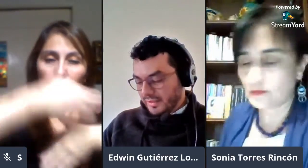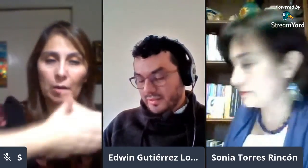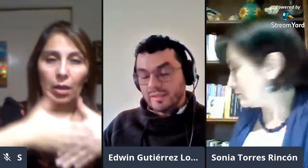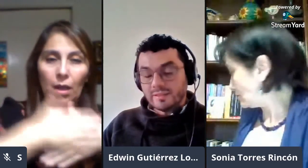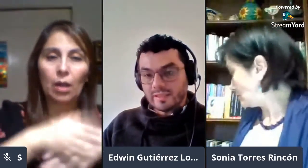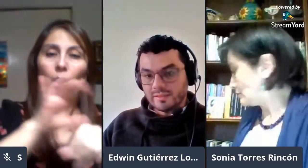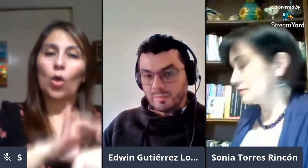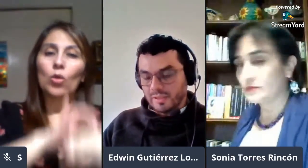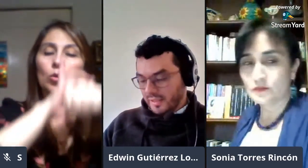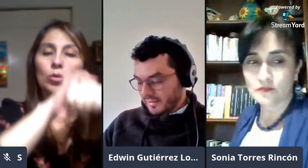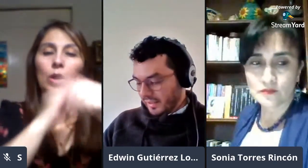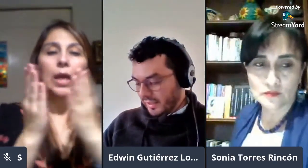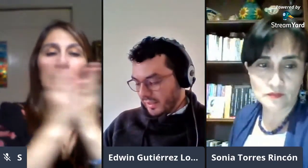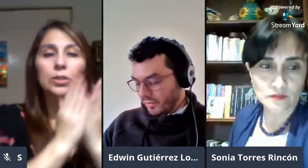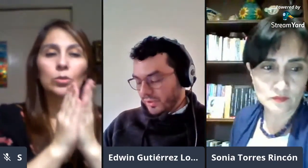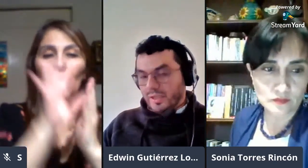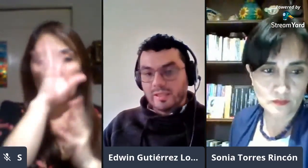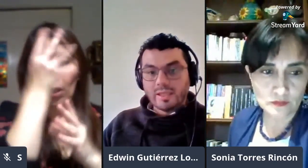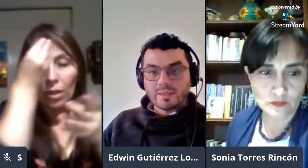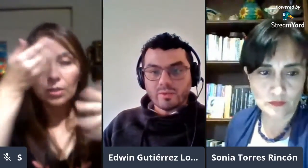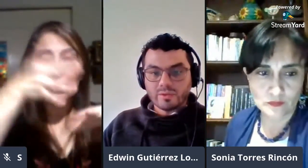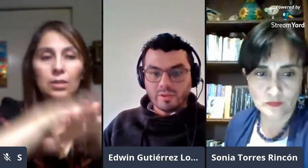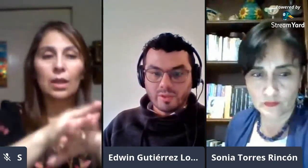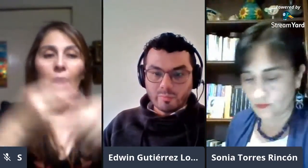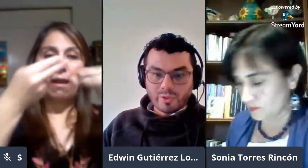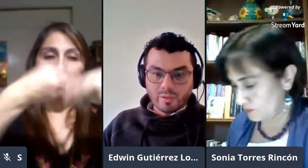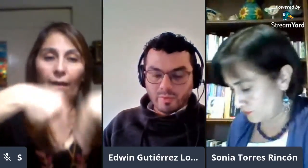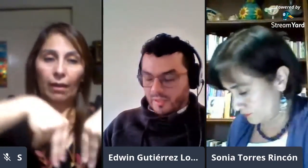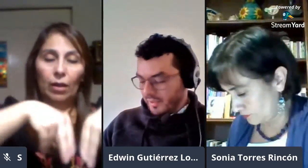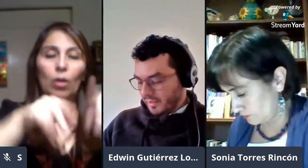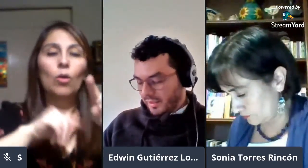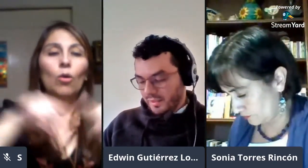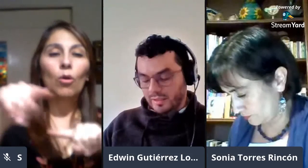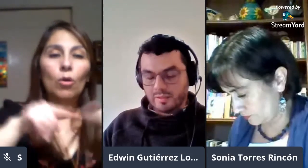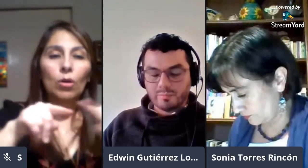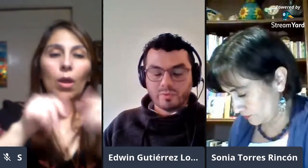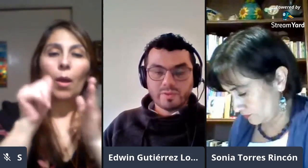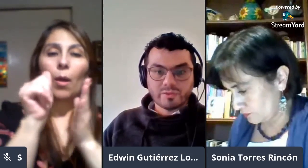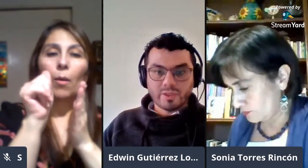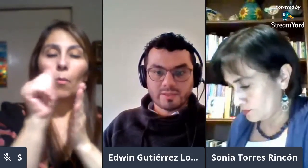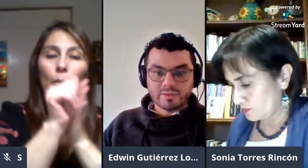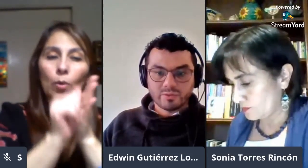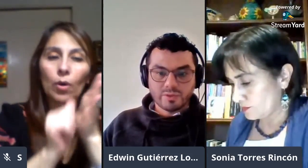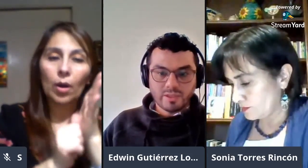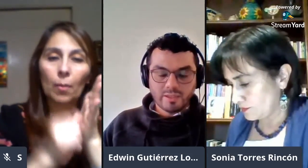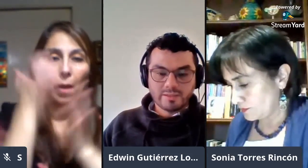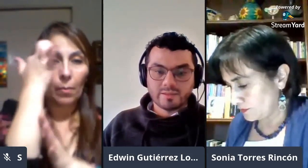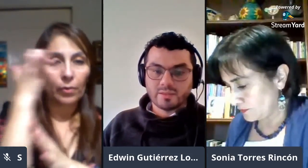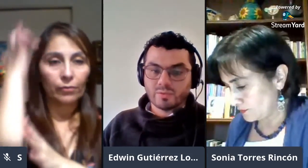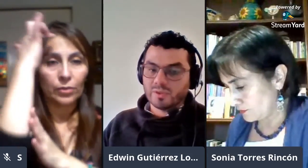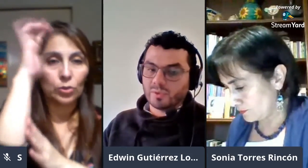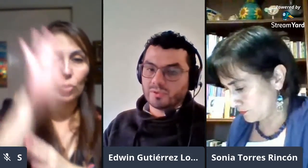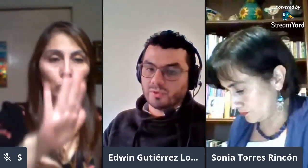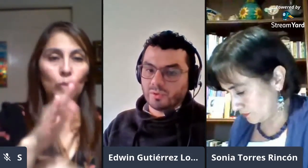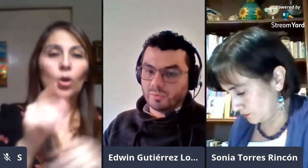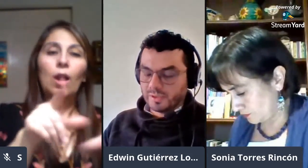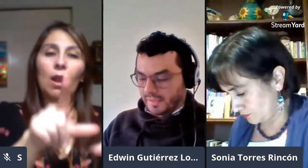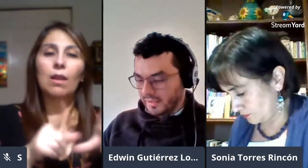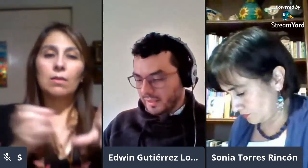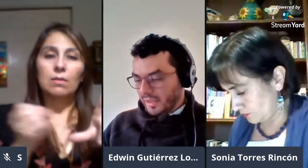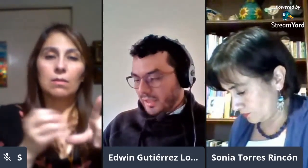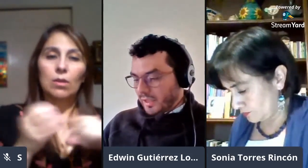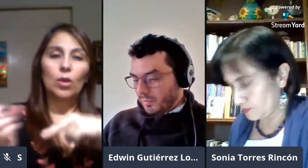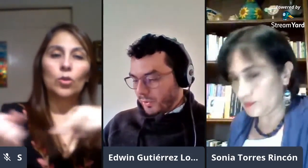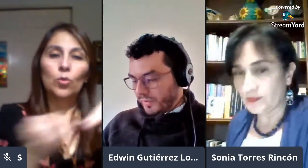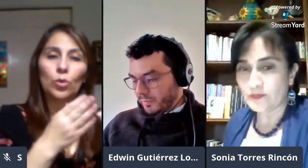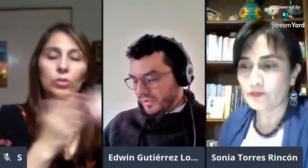estudios interdisciplinares de género y es la coordinadora del programa de profesionalización de la licenciatura en educación